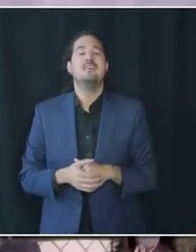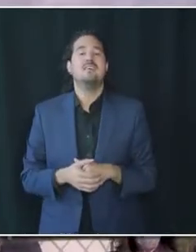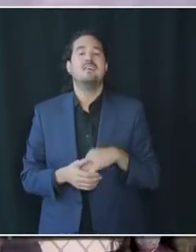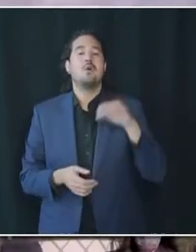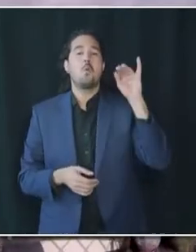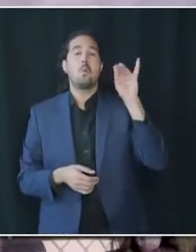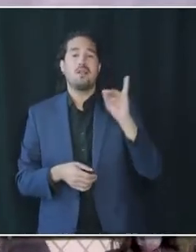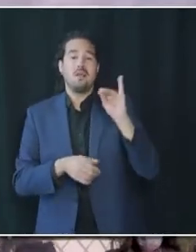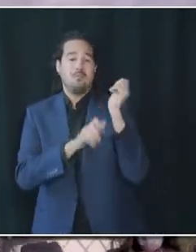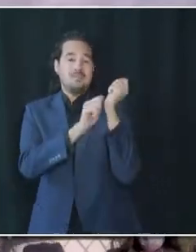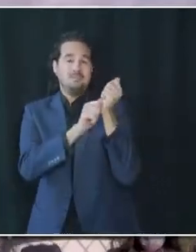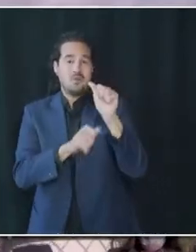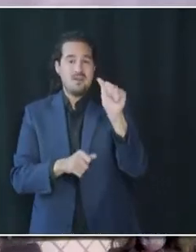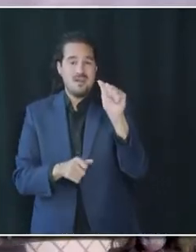hogar